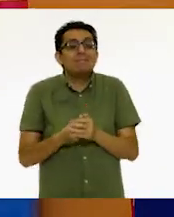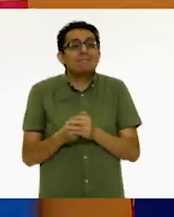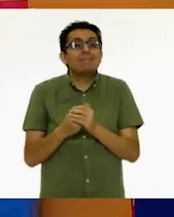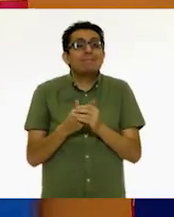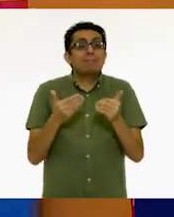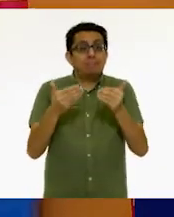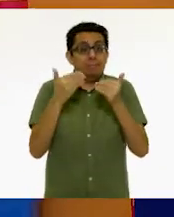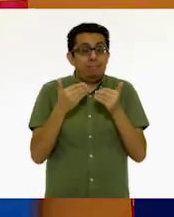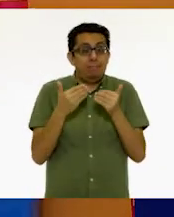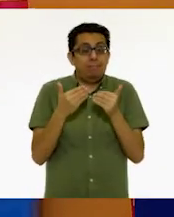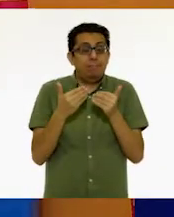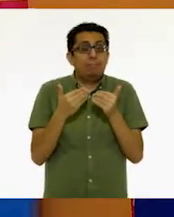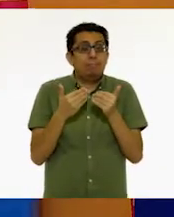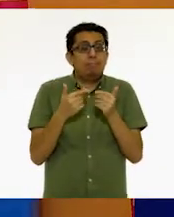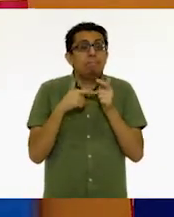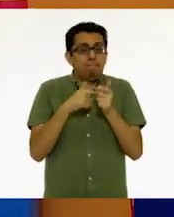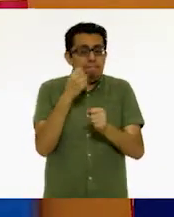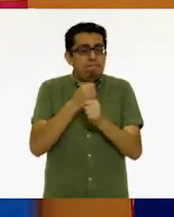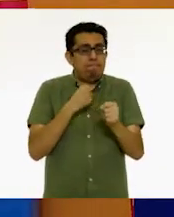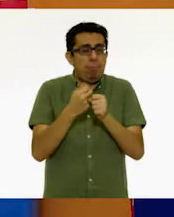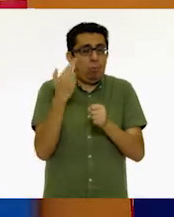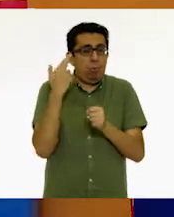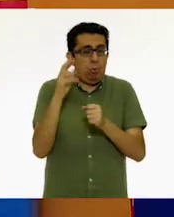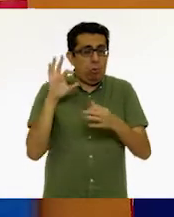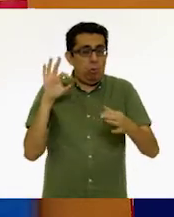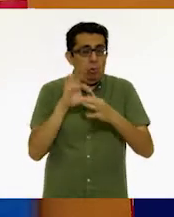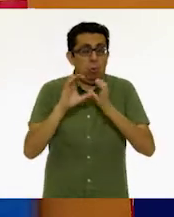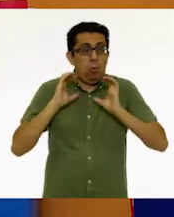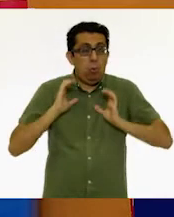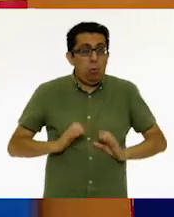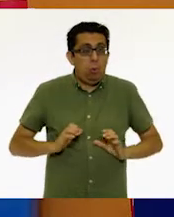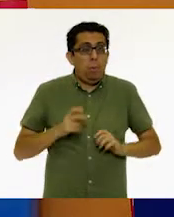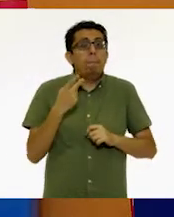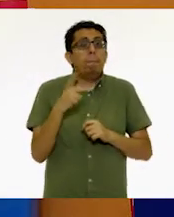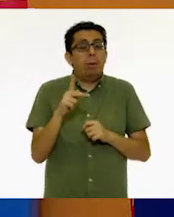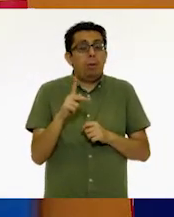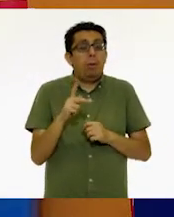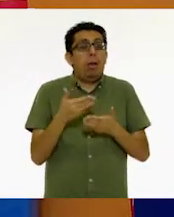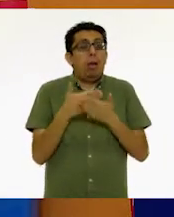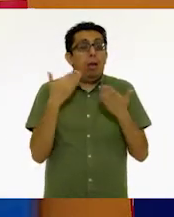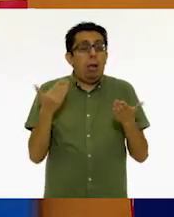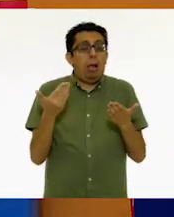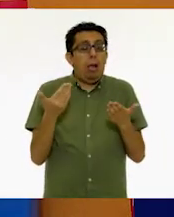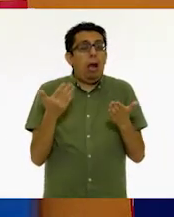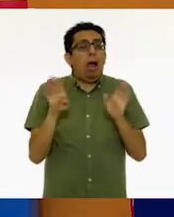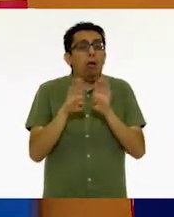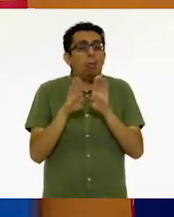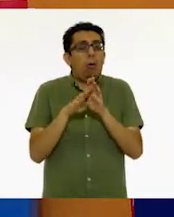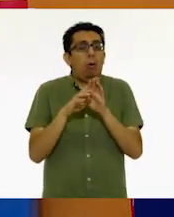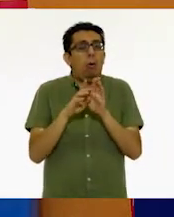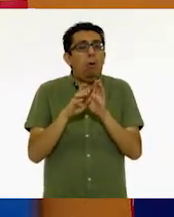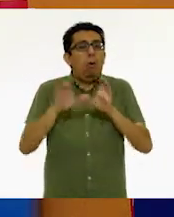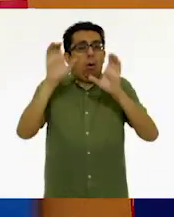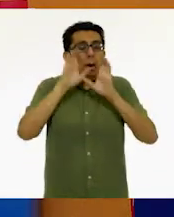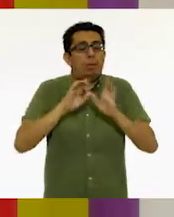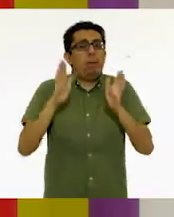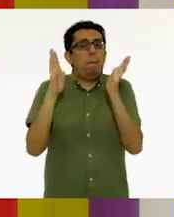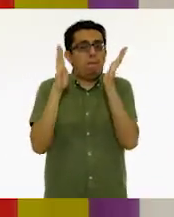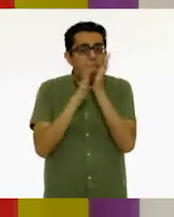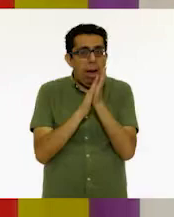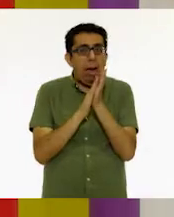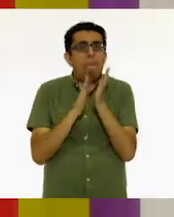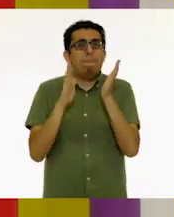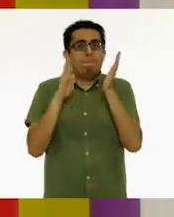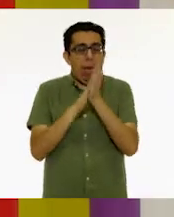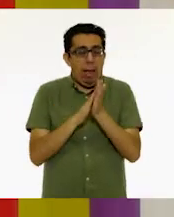vamos a seguir practicando los sonidos corporales. Pero ahora con el siguiente ritmo de la siguiente canción. ¿Te parece? A ver,